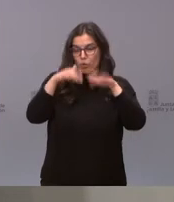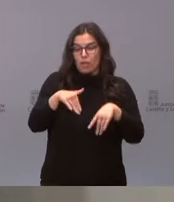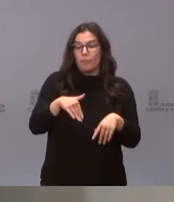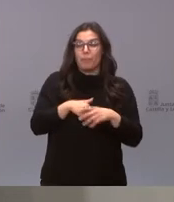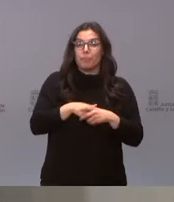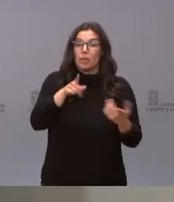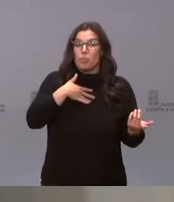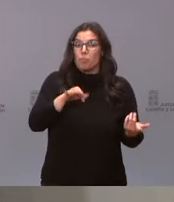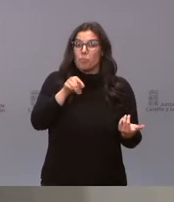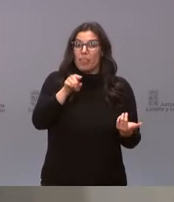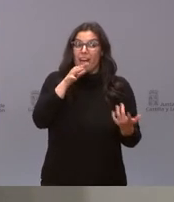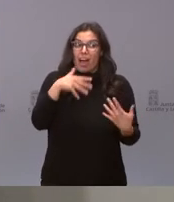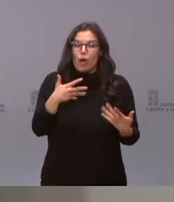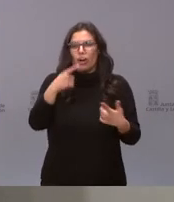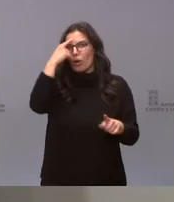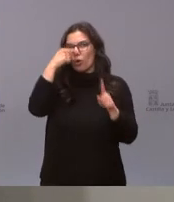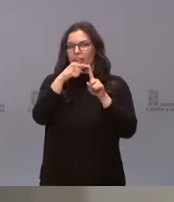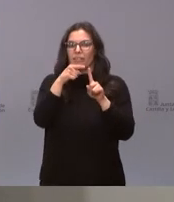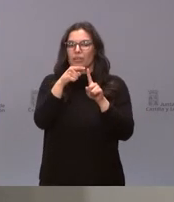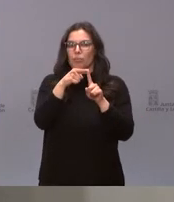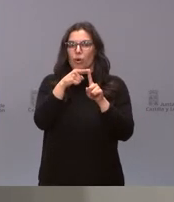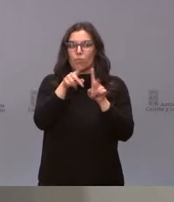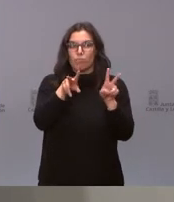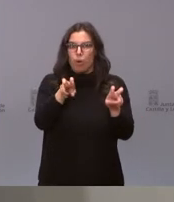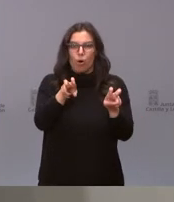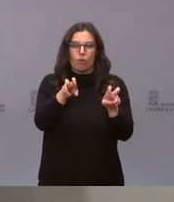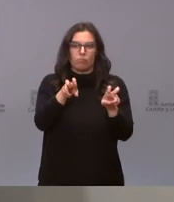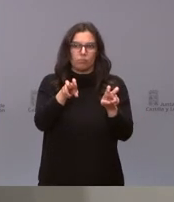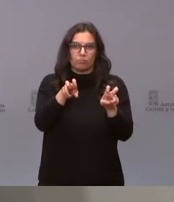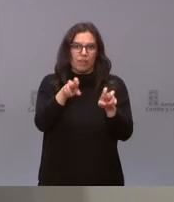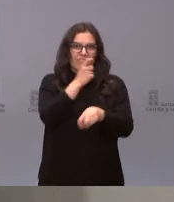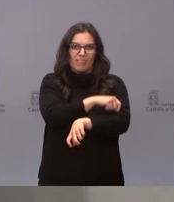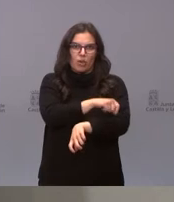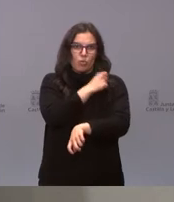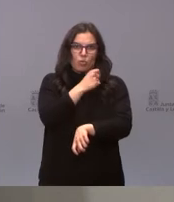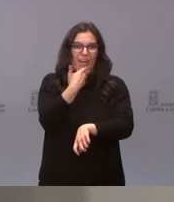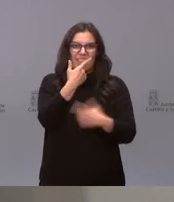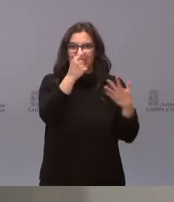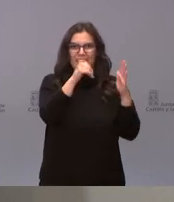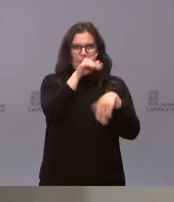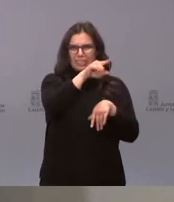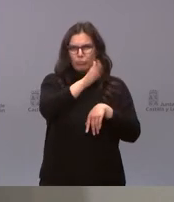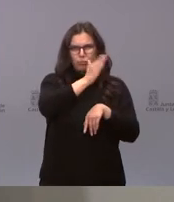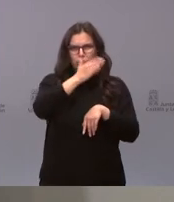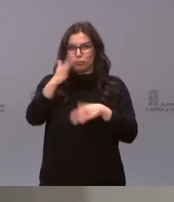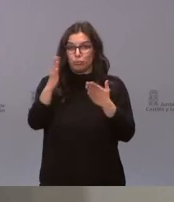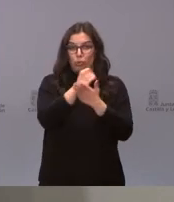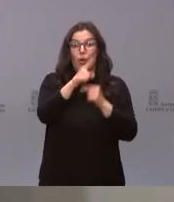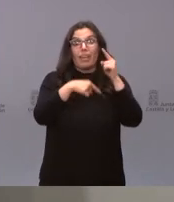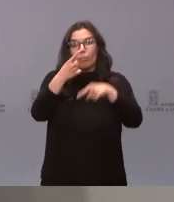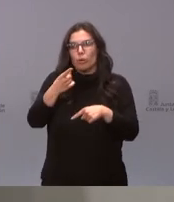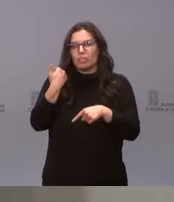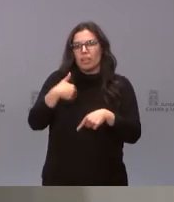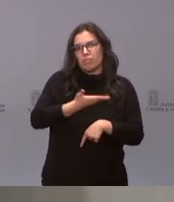probablemente ahora el objetivo inicial es tener tener vacunados a los más de 60 y luego ya después pues a toda la